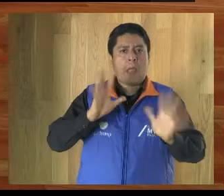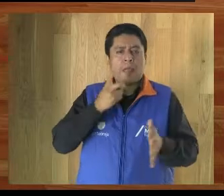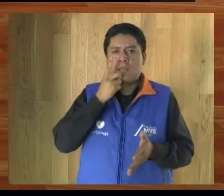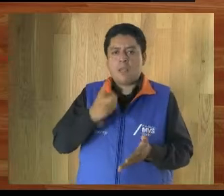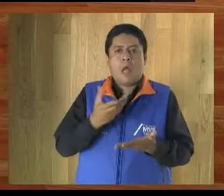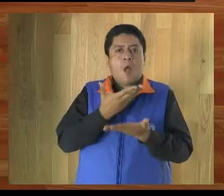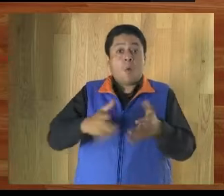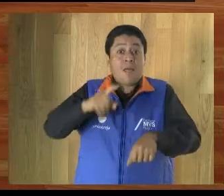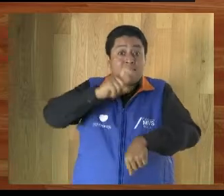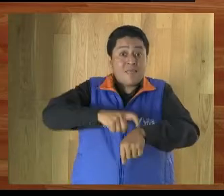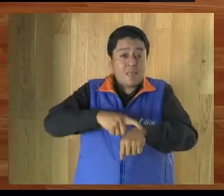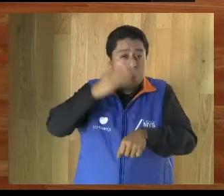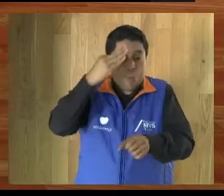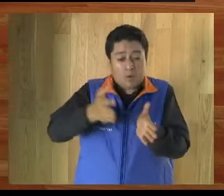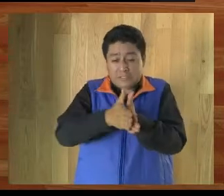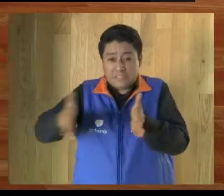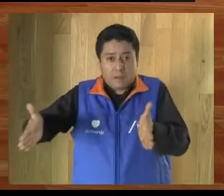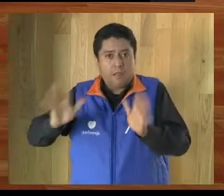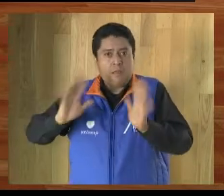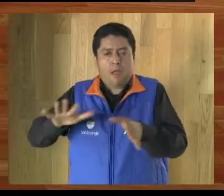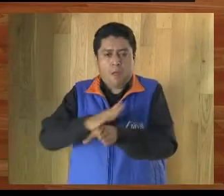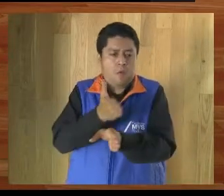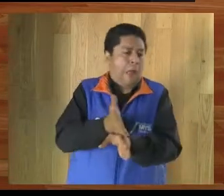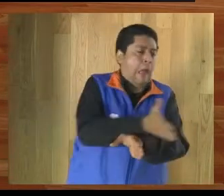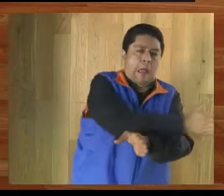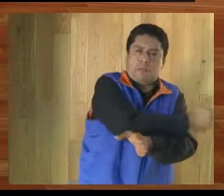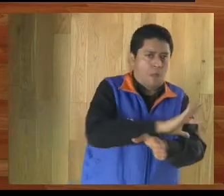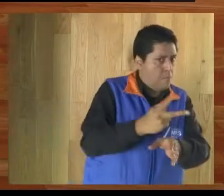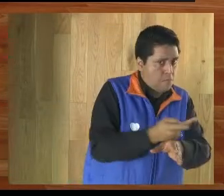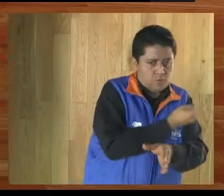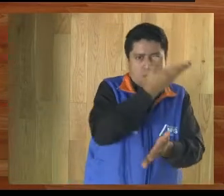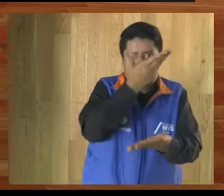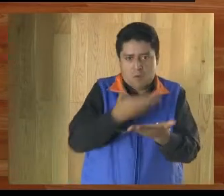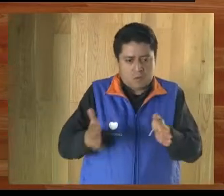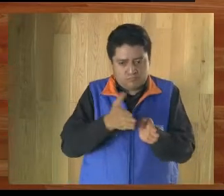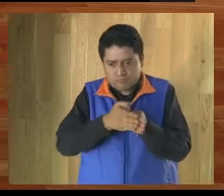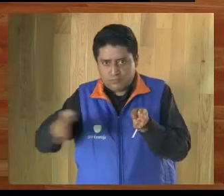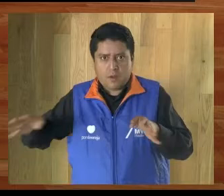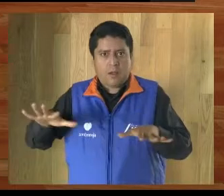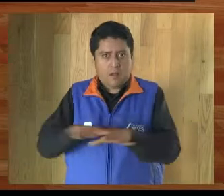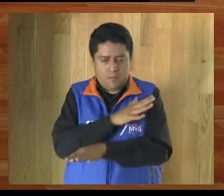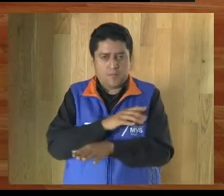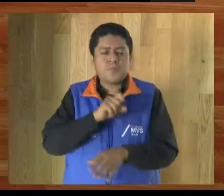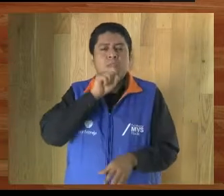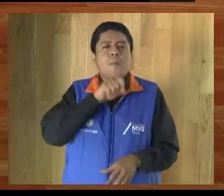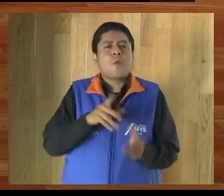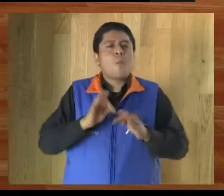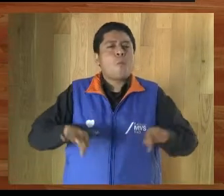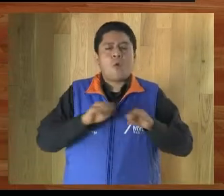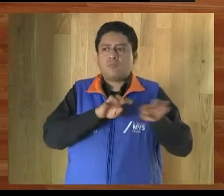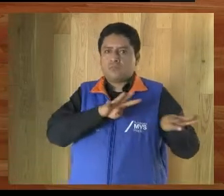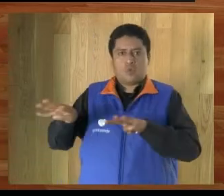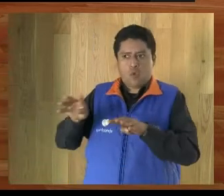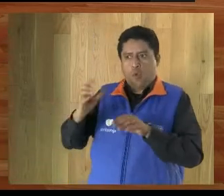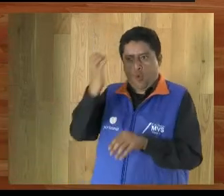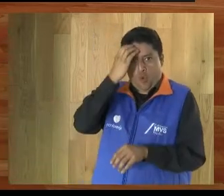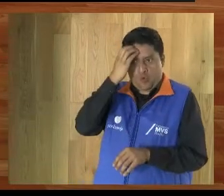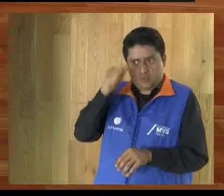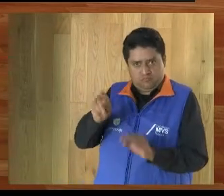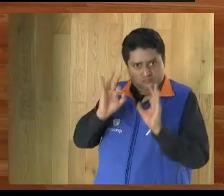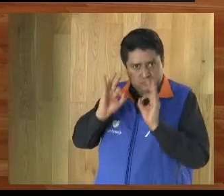¿no? Y vamos a la cuestión, ¿no? ¿Por qué es importante la reputación para hacer negocios?